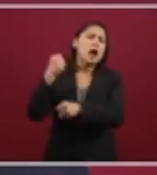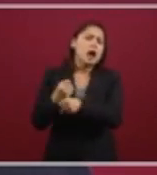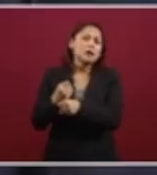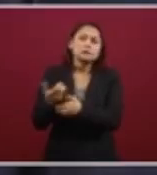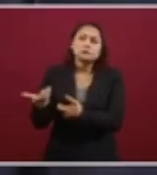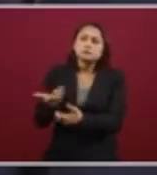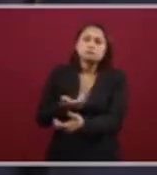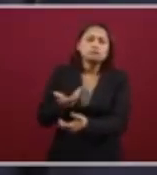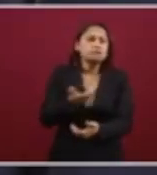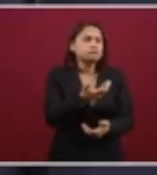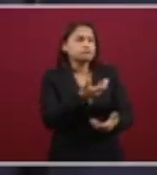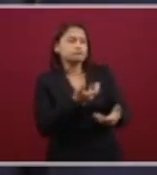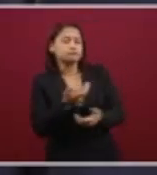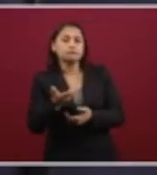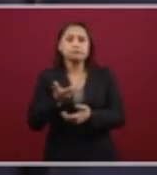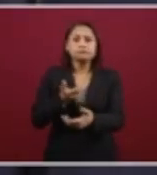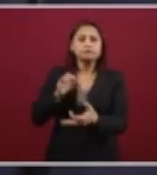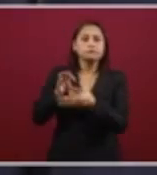comercial.